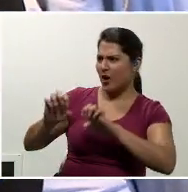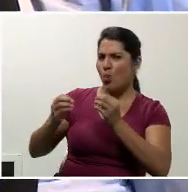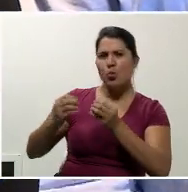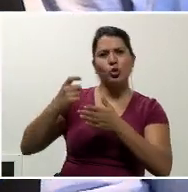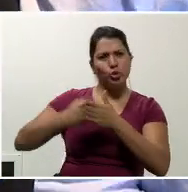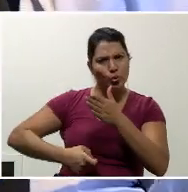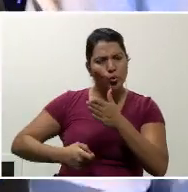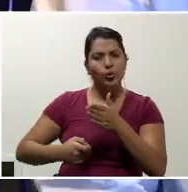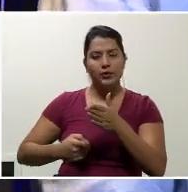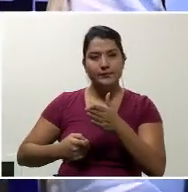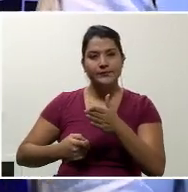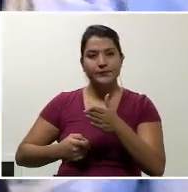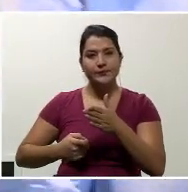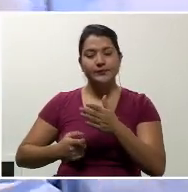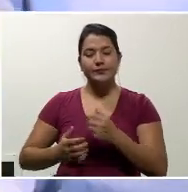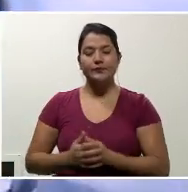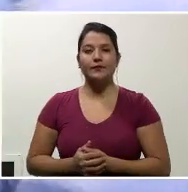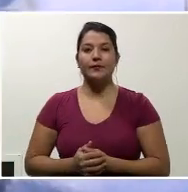fuerte, bastante dura.